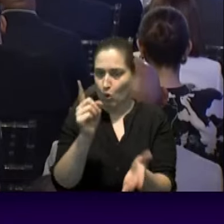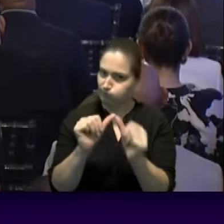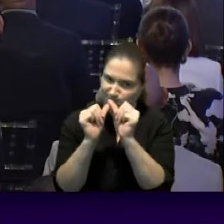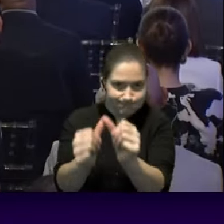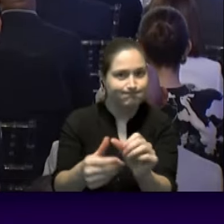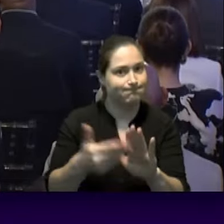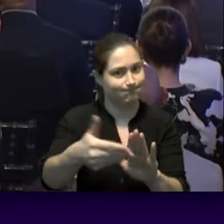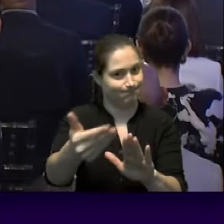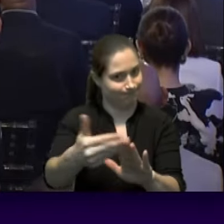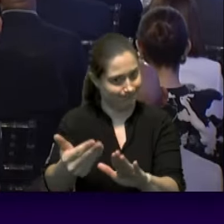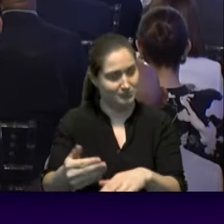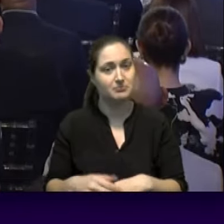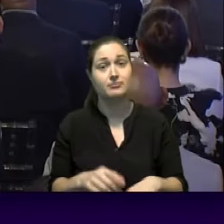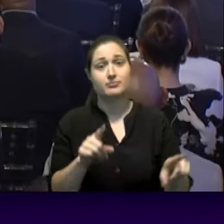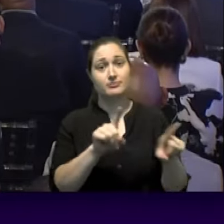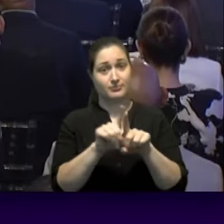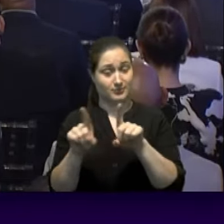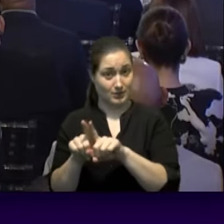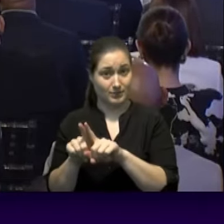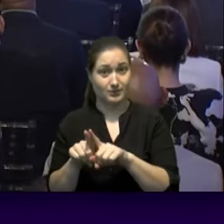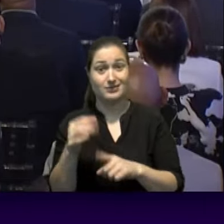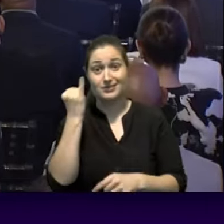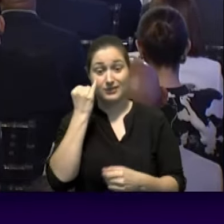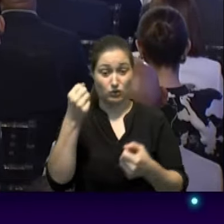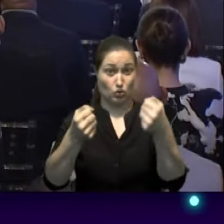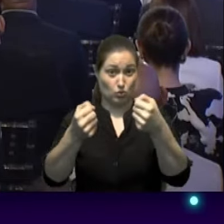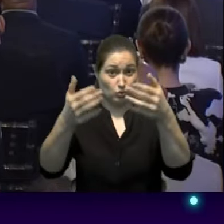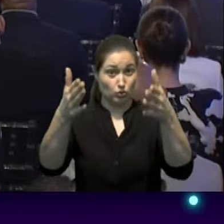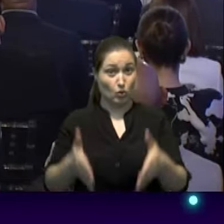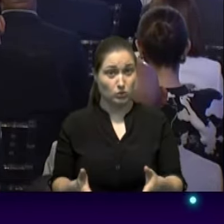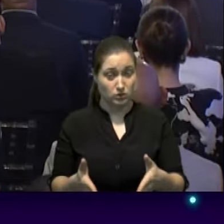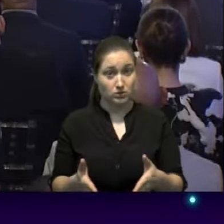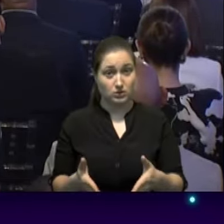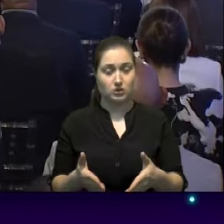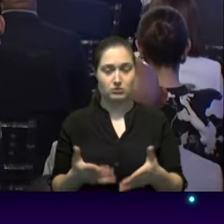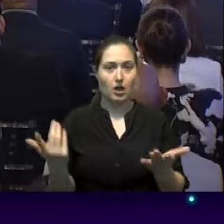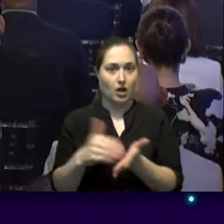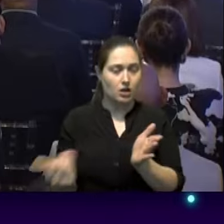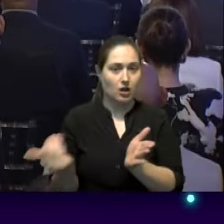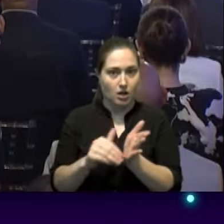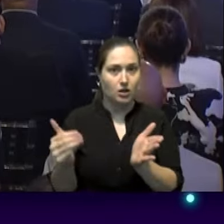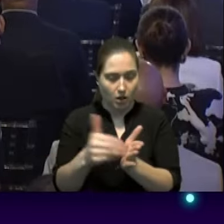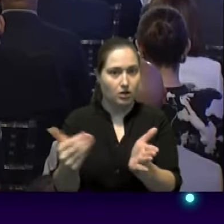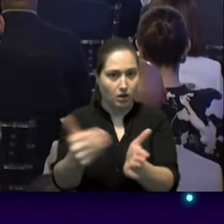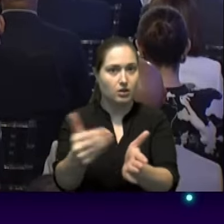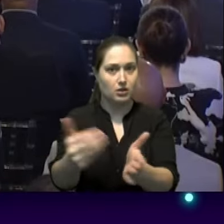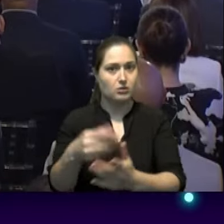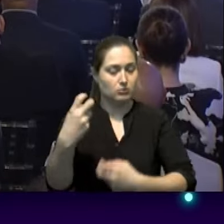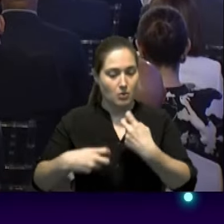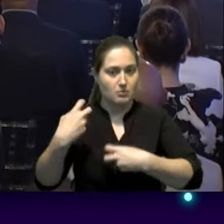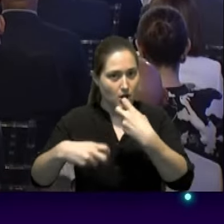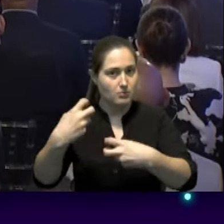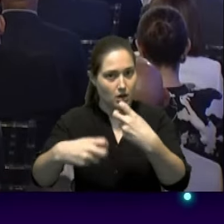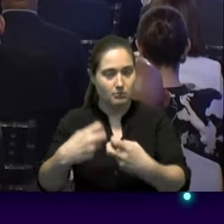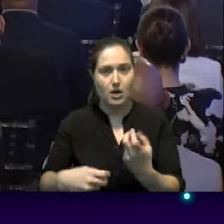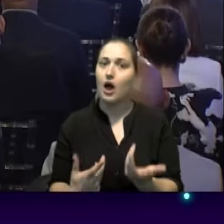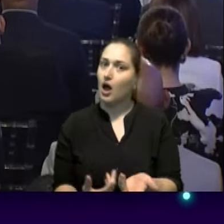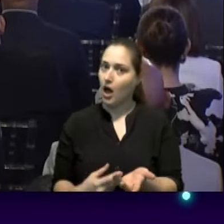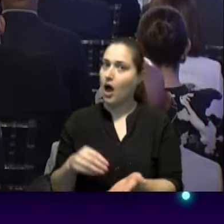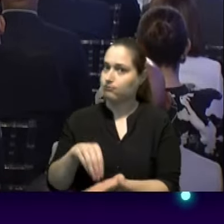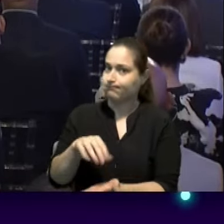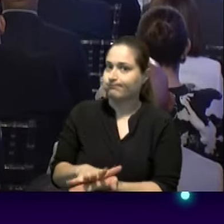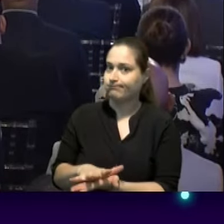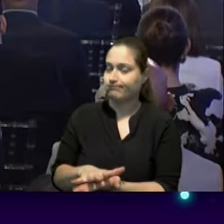el cobro de las mismas y la inhabilitación de un chofer o algún conductor que sea reincidente y que se tenga Pues el